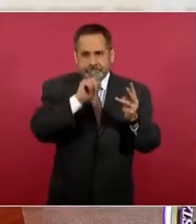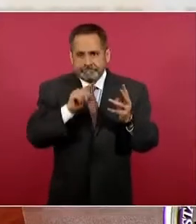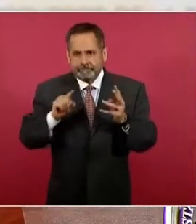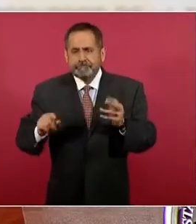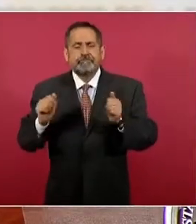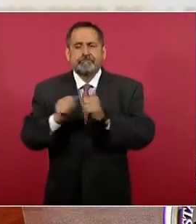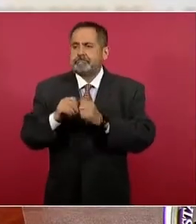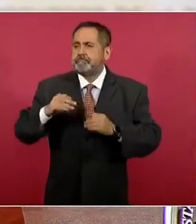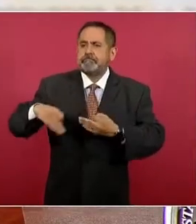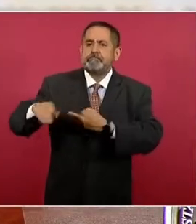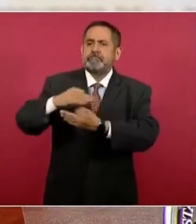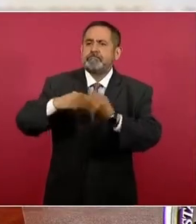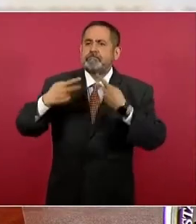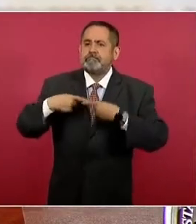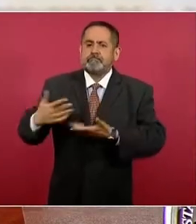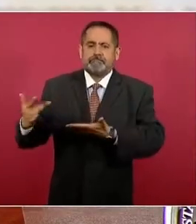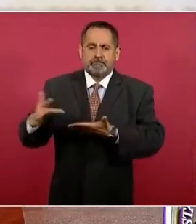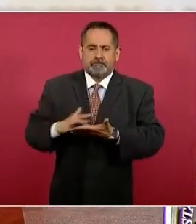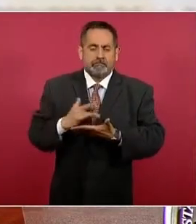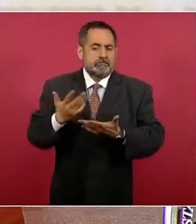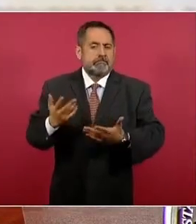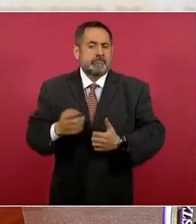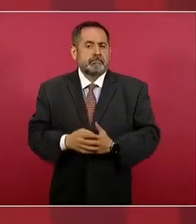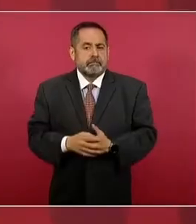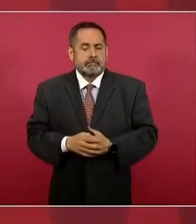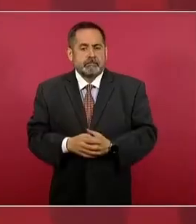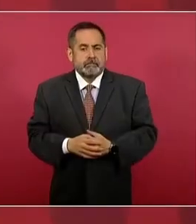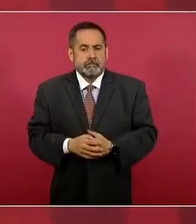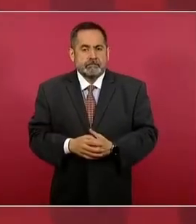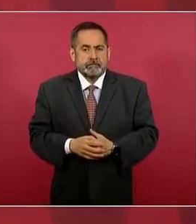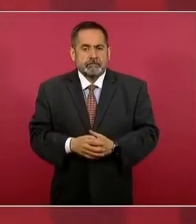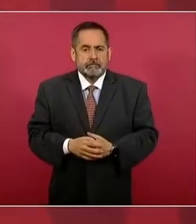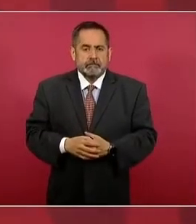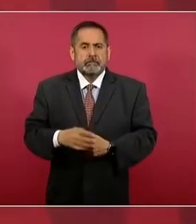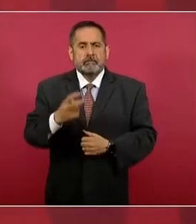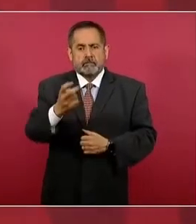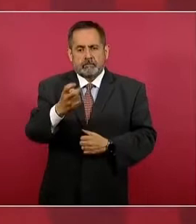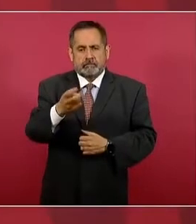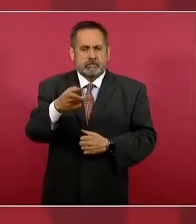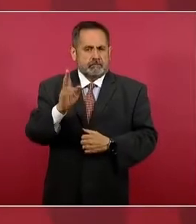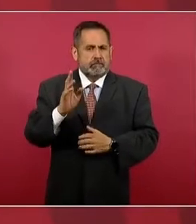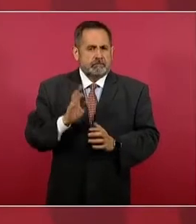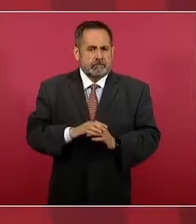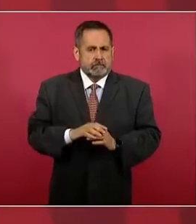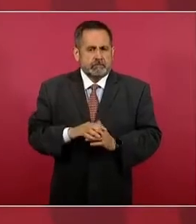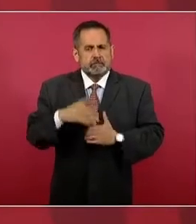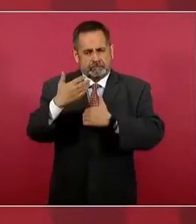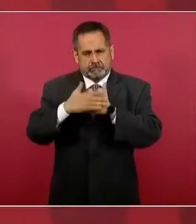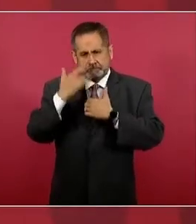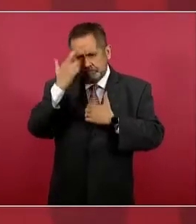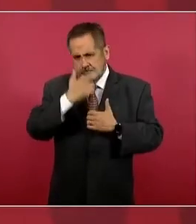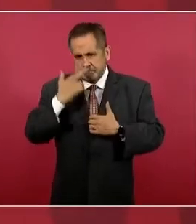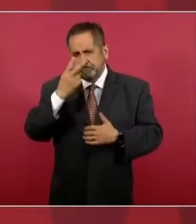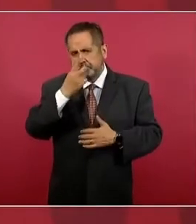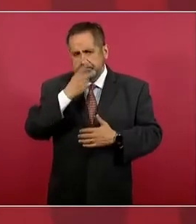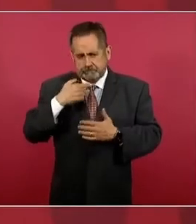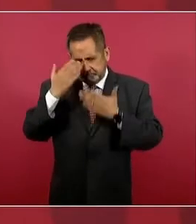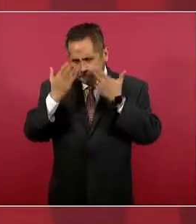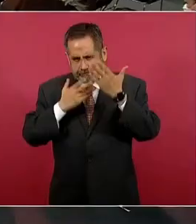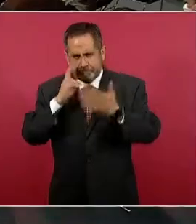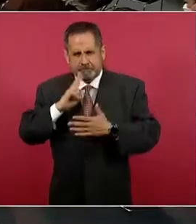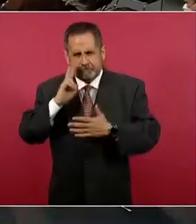apoyo de la gente. Entonces, por eso, pero de todas maneras vamos a revisar lo que estás planteando.